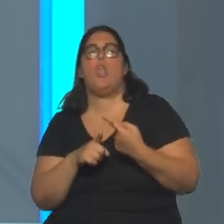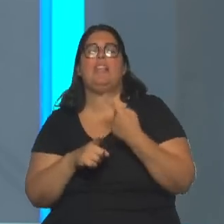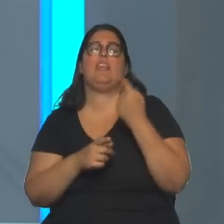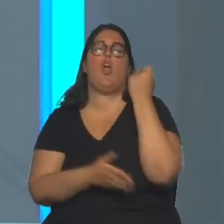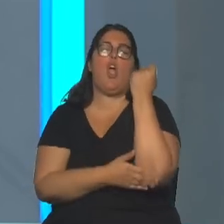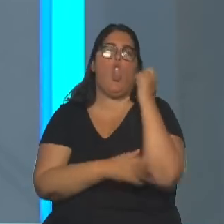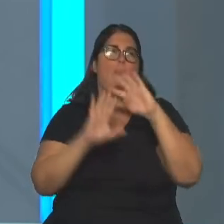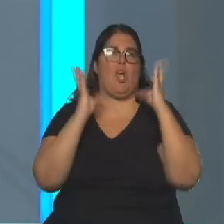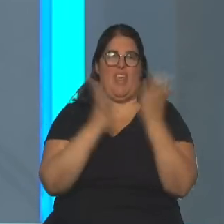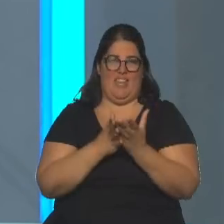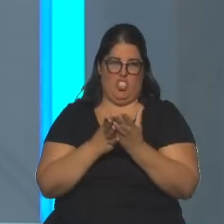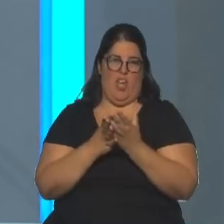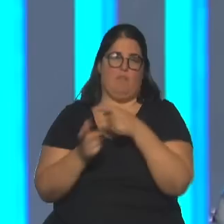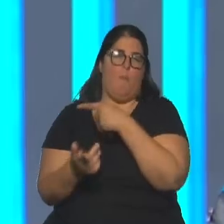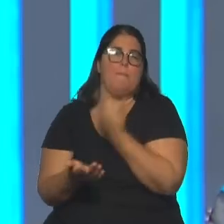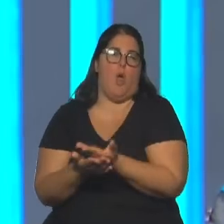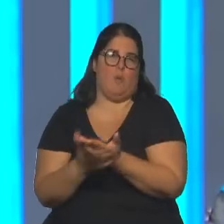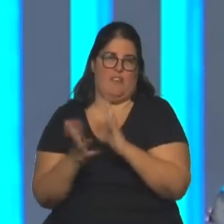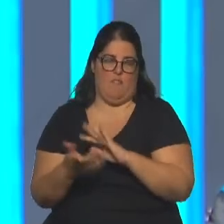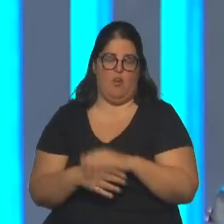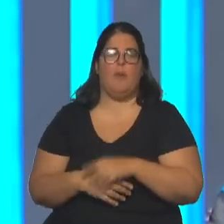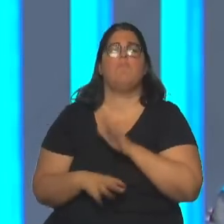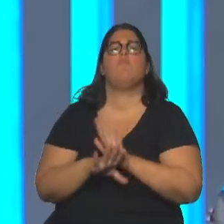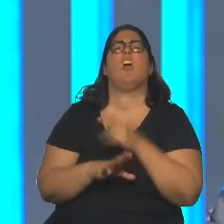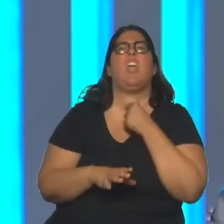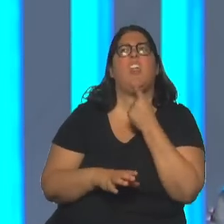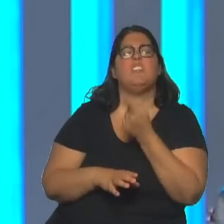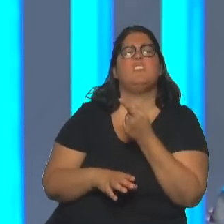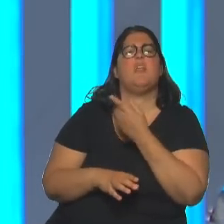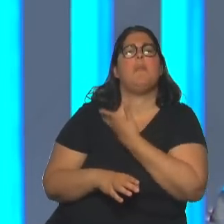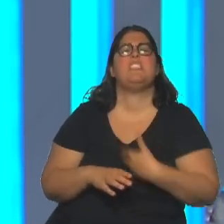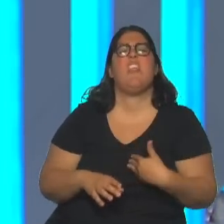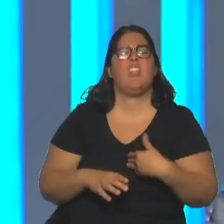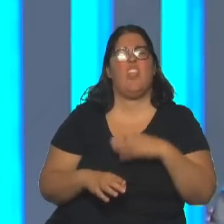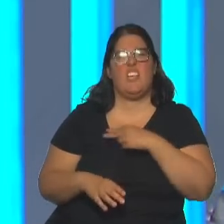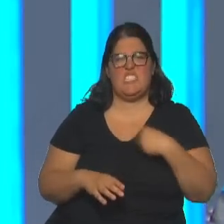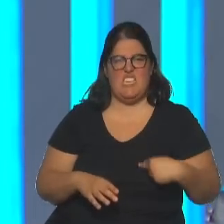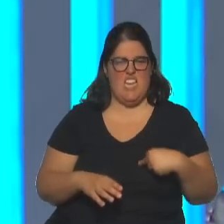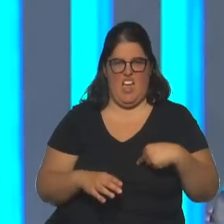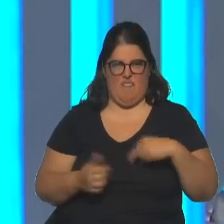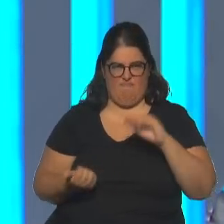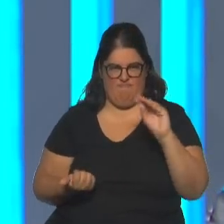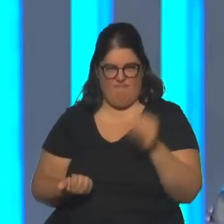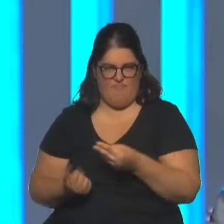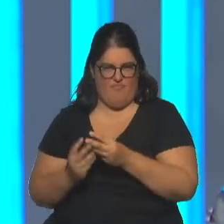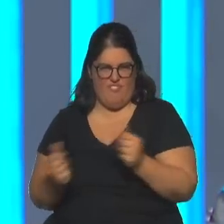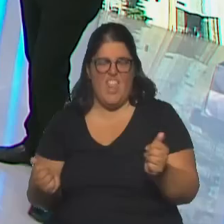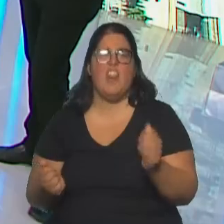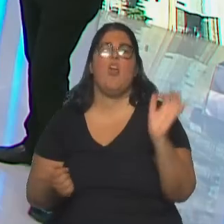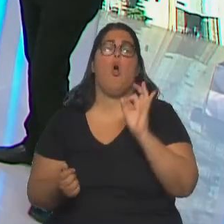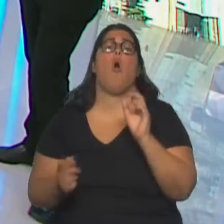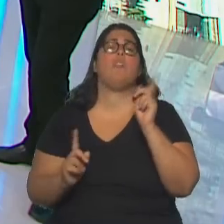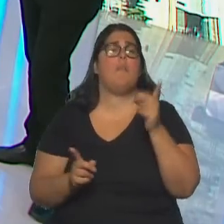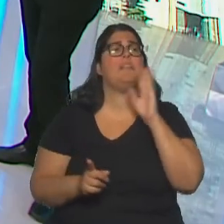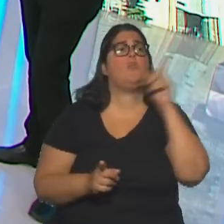ahora, ¿y eso tiene que ver con el perfil de Xi Jinping o también con, de esta nueva etapa, o también con lo que propone Estados Unidos